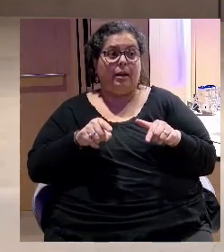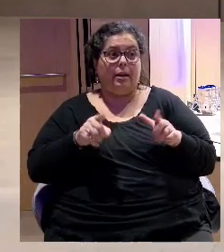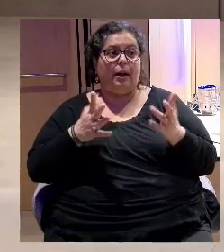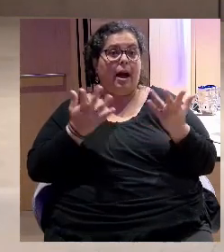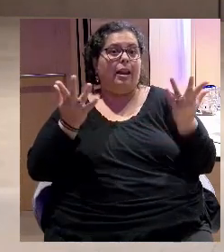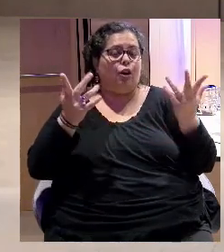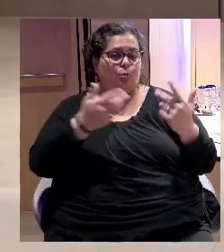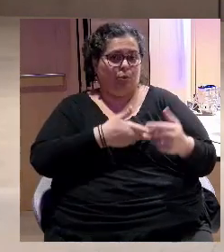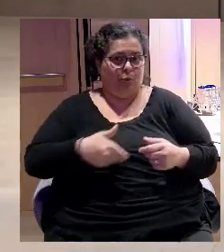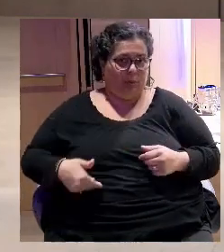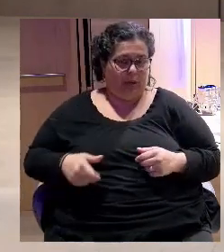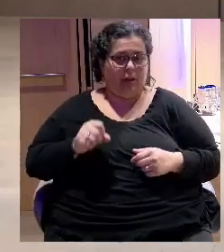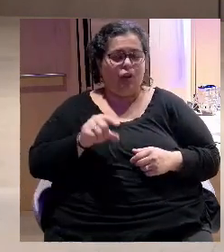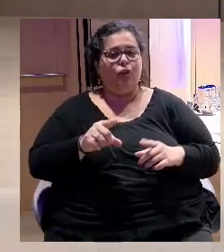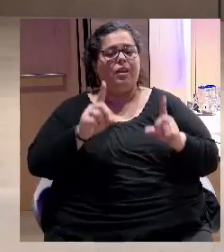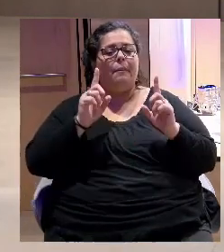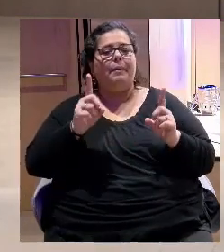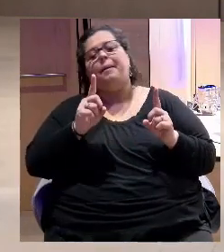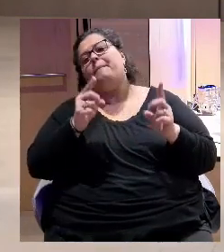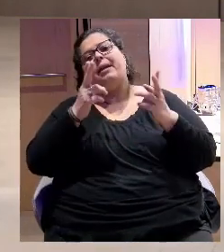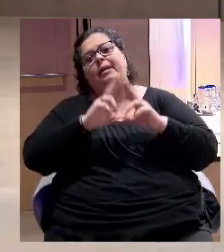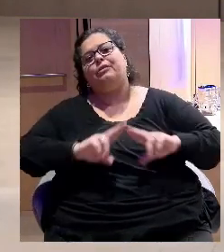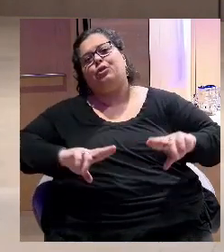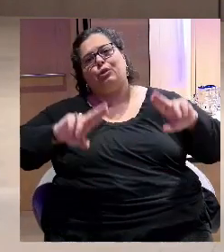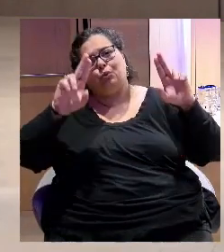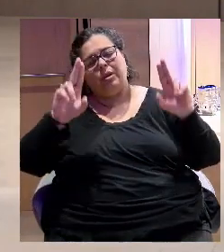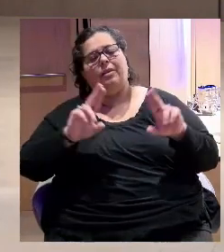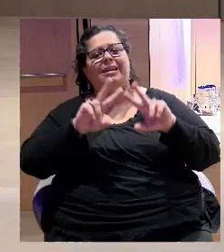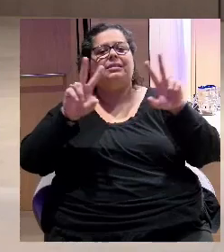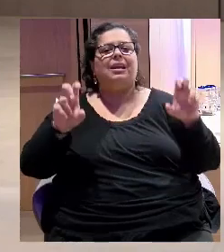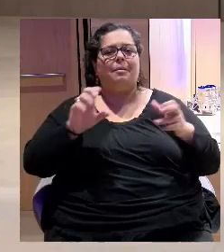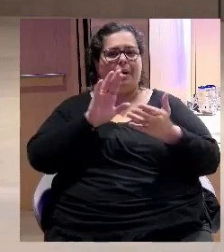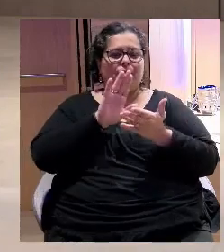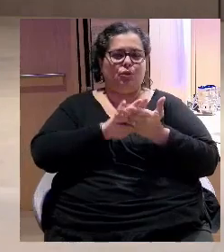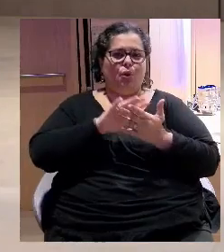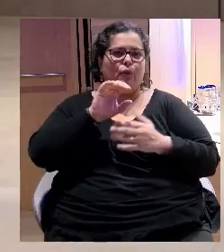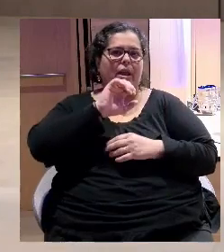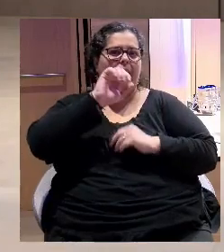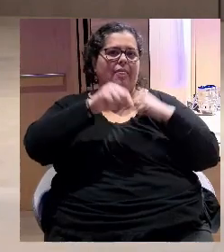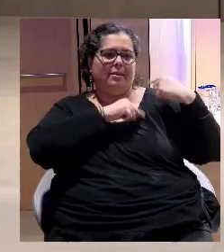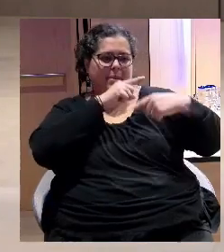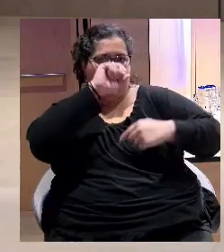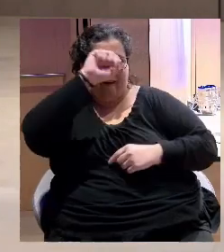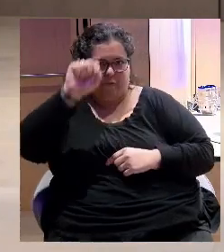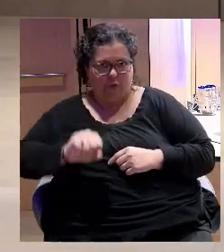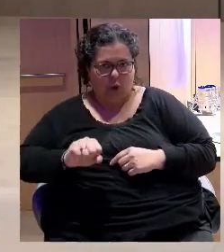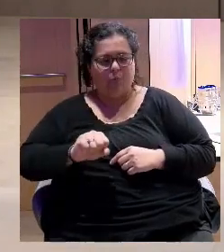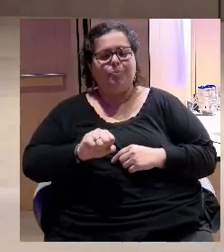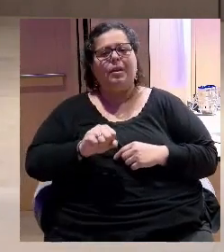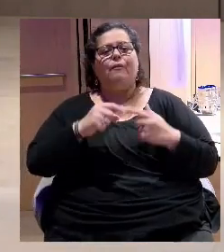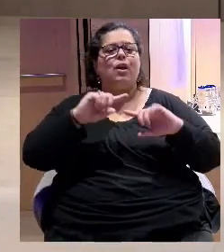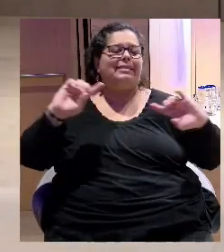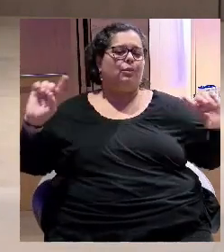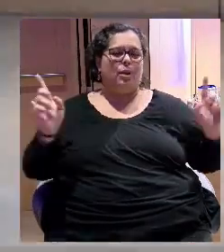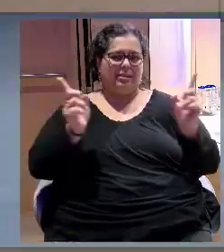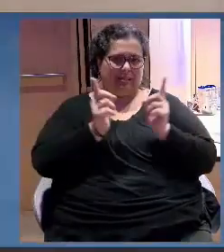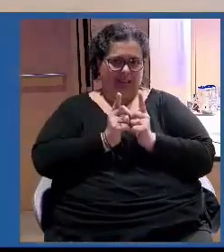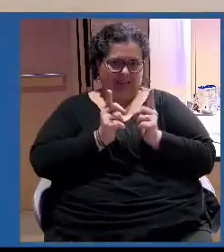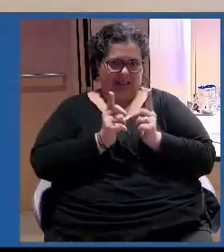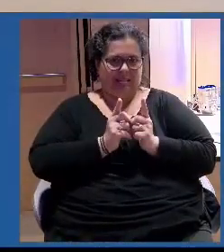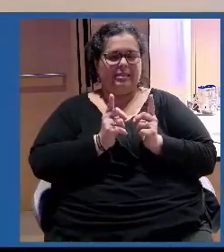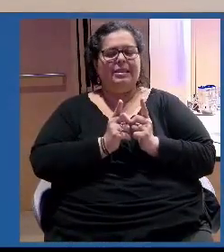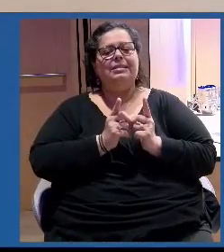sido consultora para Naciones Unidas en temas afro. Voy a buscar hacer síntesis para